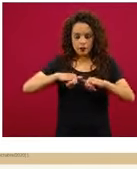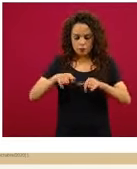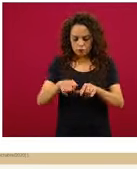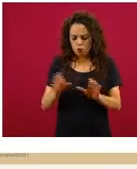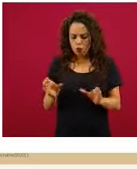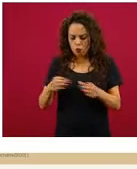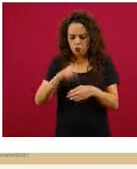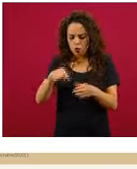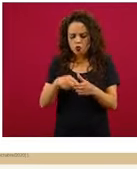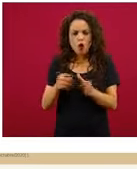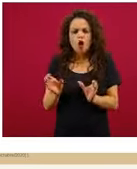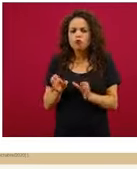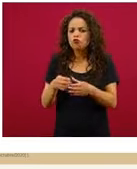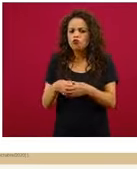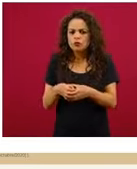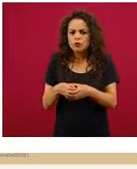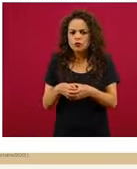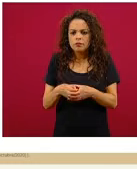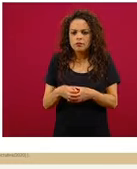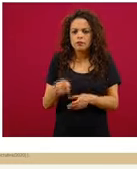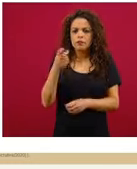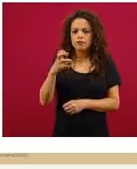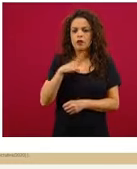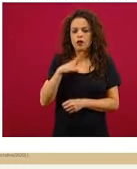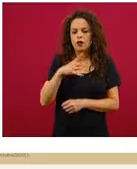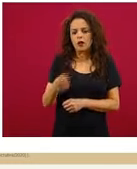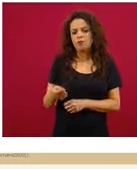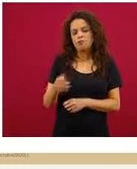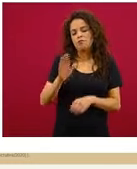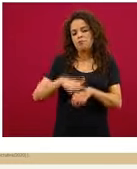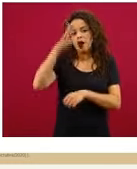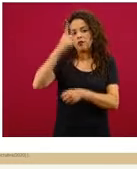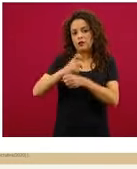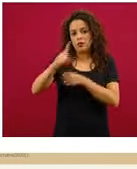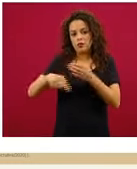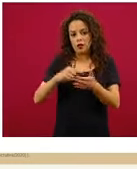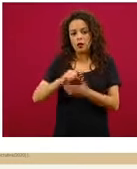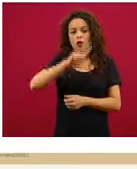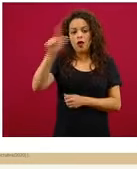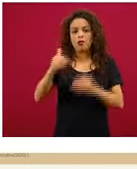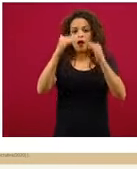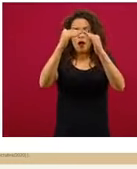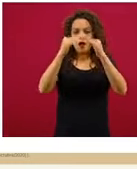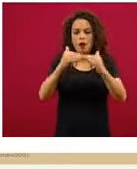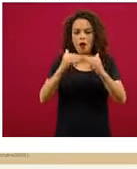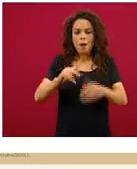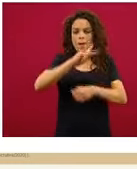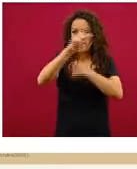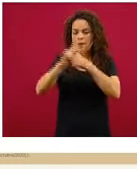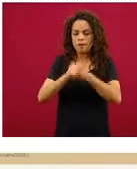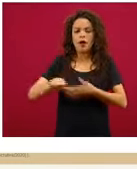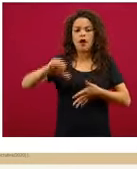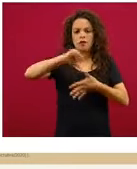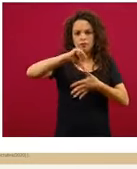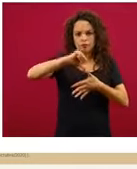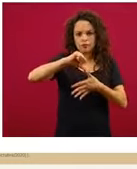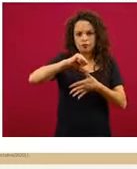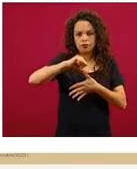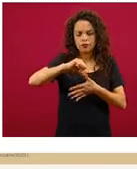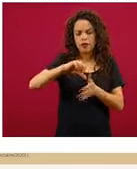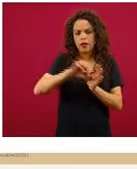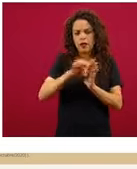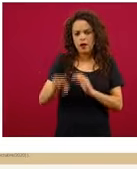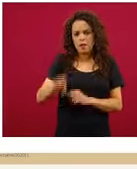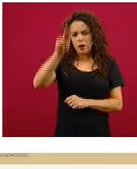pequeña, de seguro ocupa los primeros lugares, pero luego vemos que vienen países también de Latinoamérica, como está